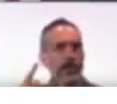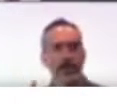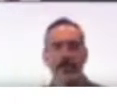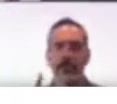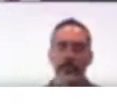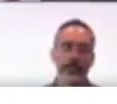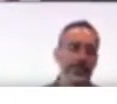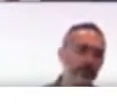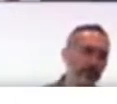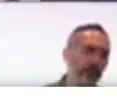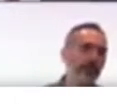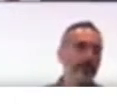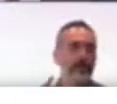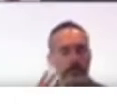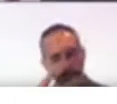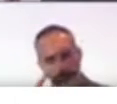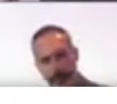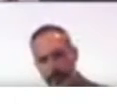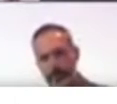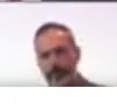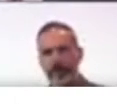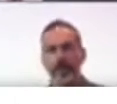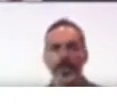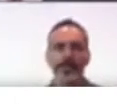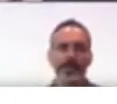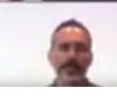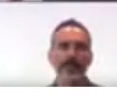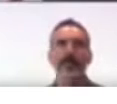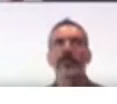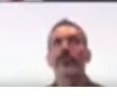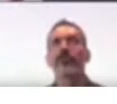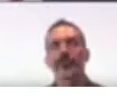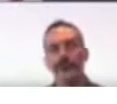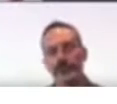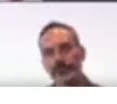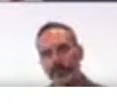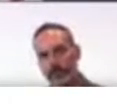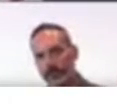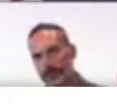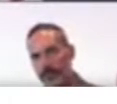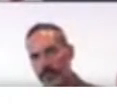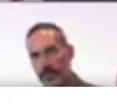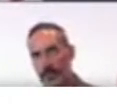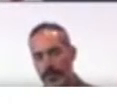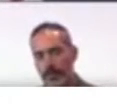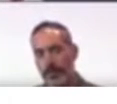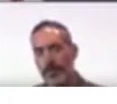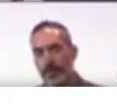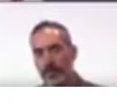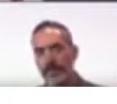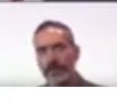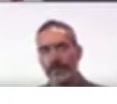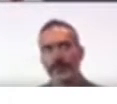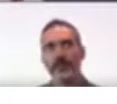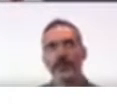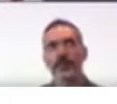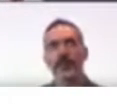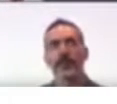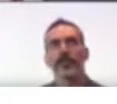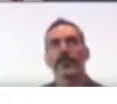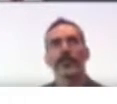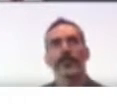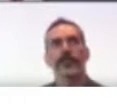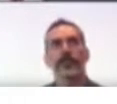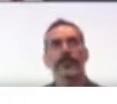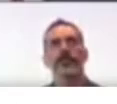Está cambiando el destino del rumbo de Puebla, pero de la ciudad, porque del Estado lo